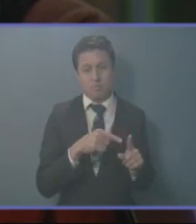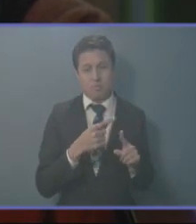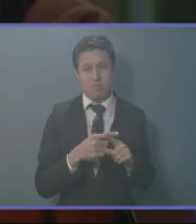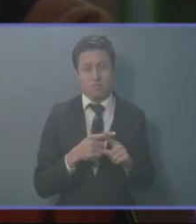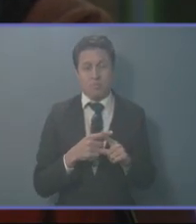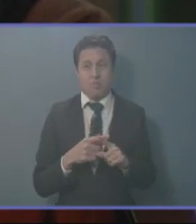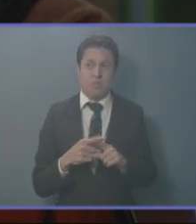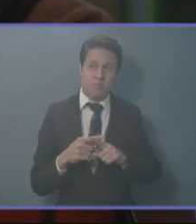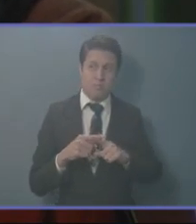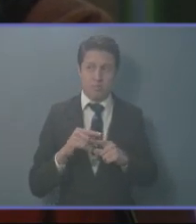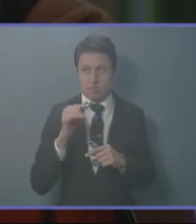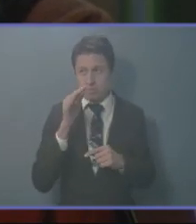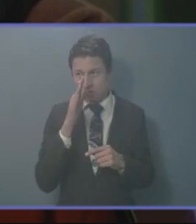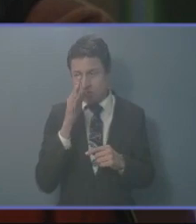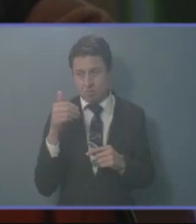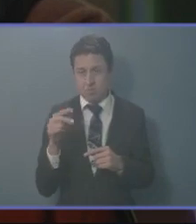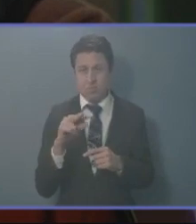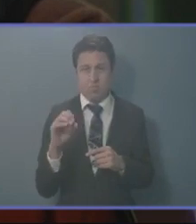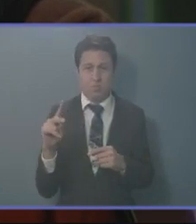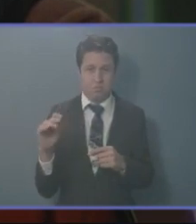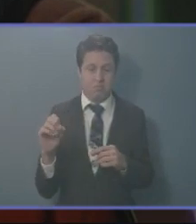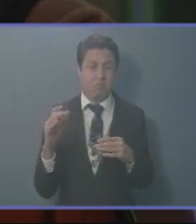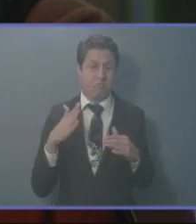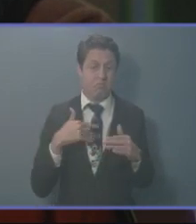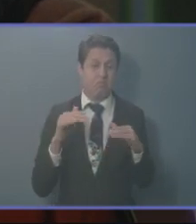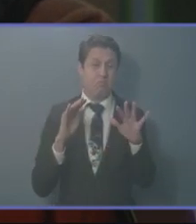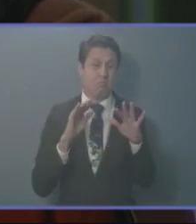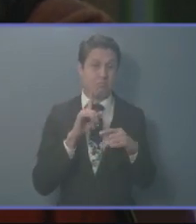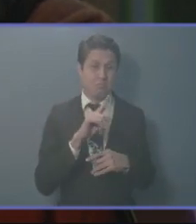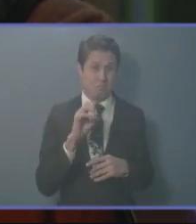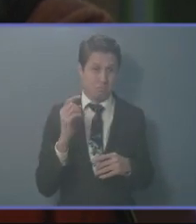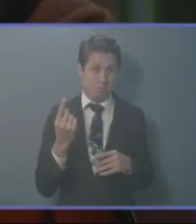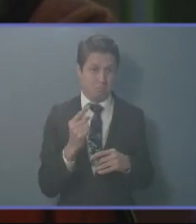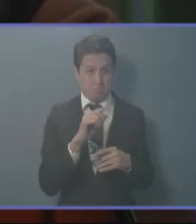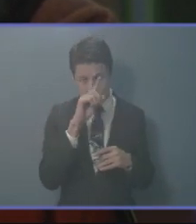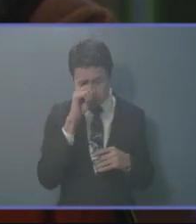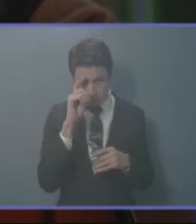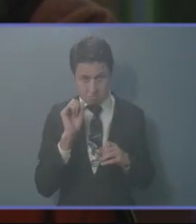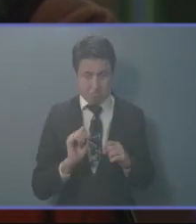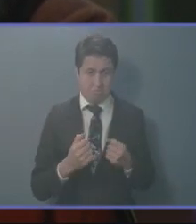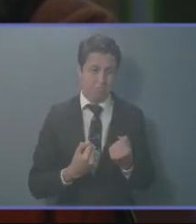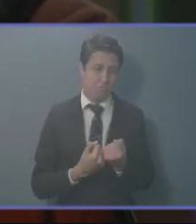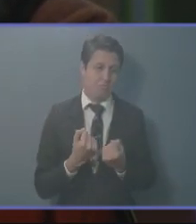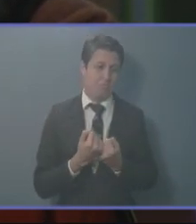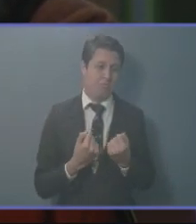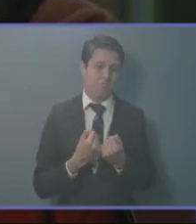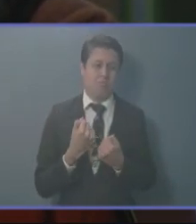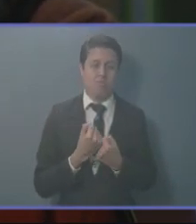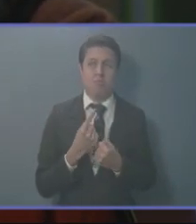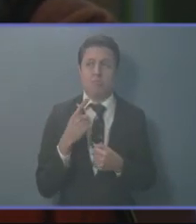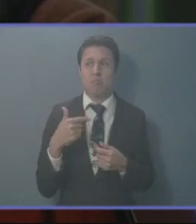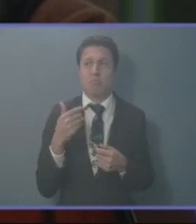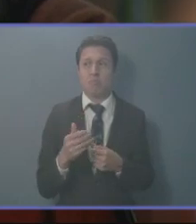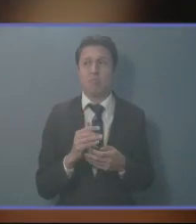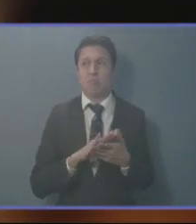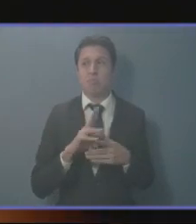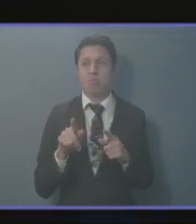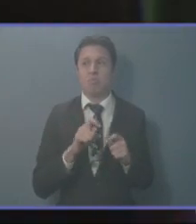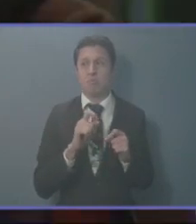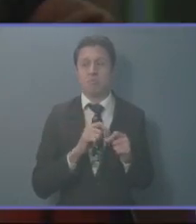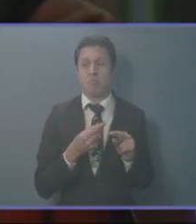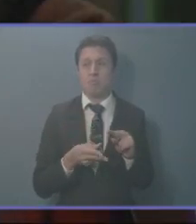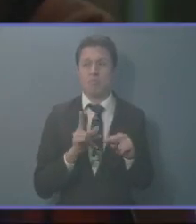2019 a febrero de 2020 según aplique, y b. hayan tenido ingresos anuales por ventas brutas en el